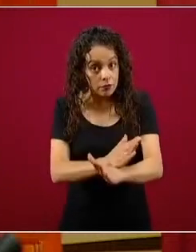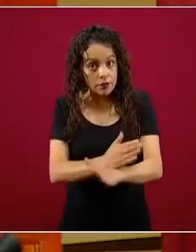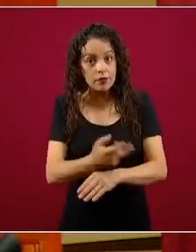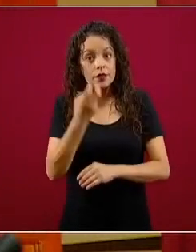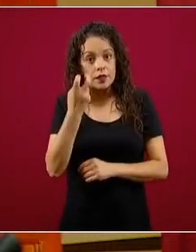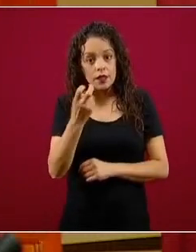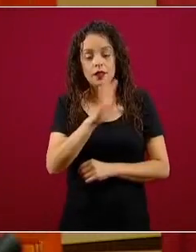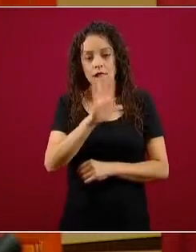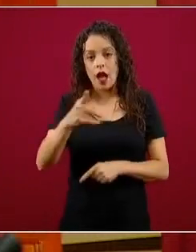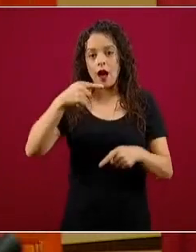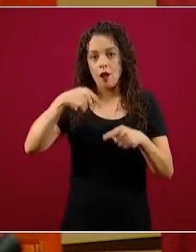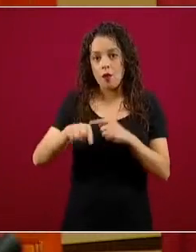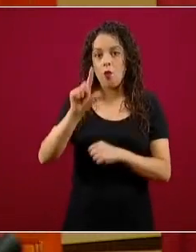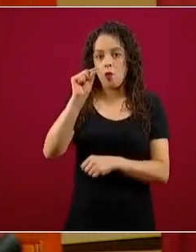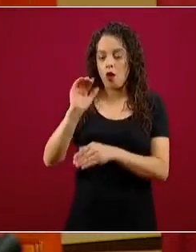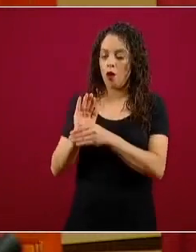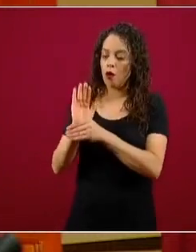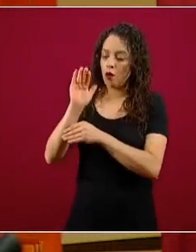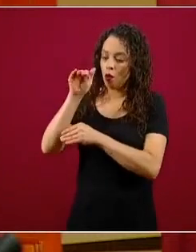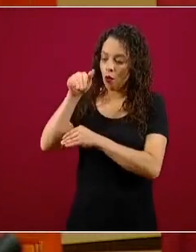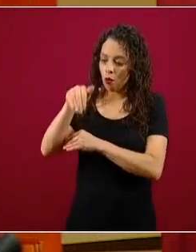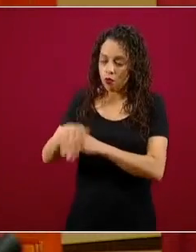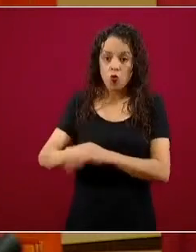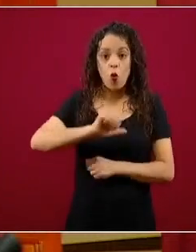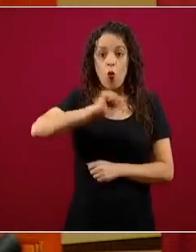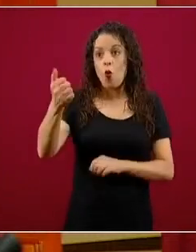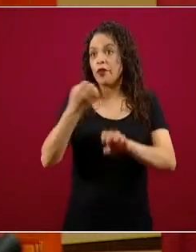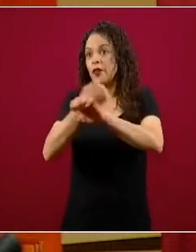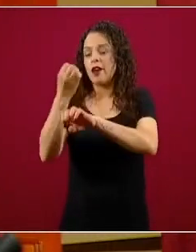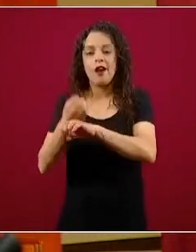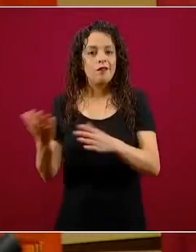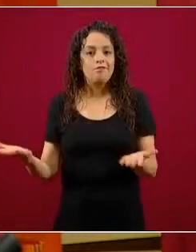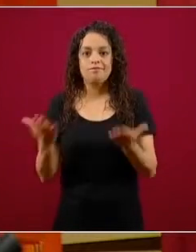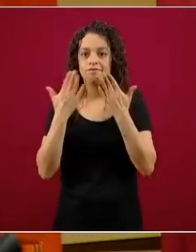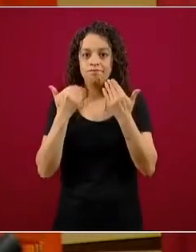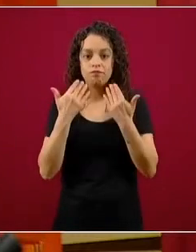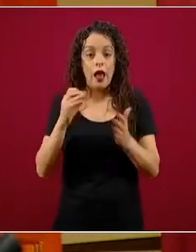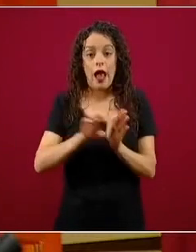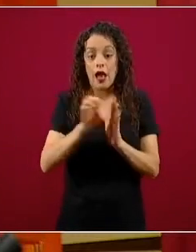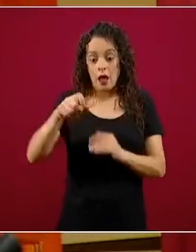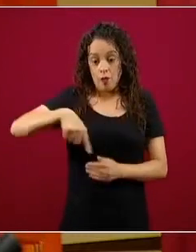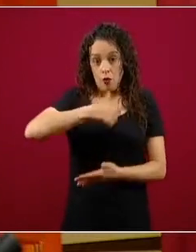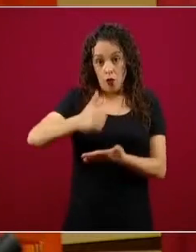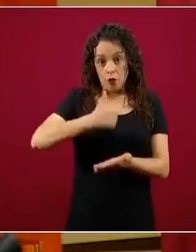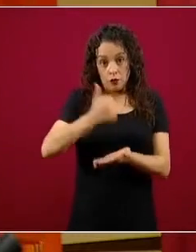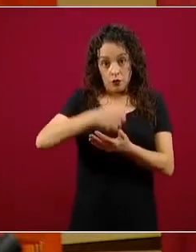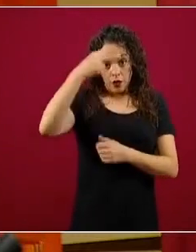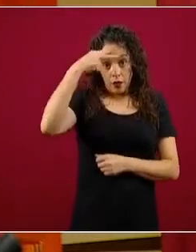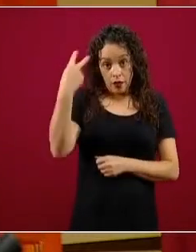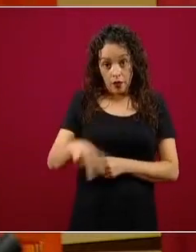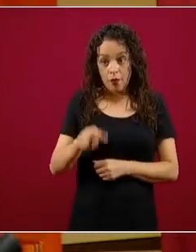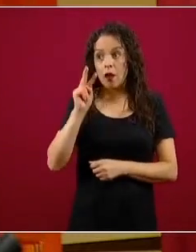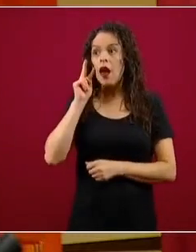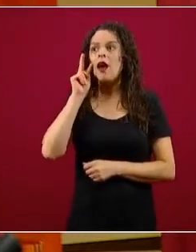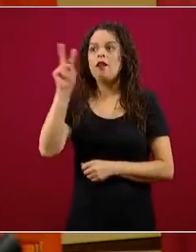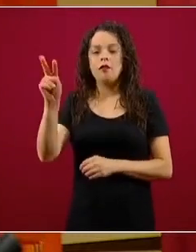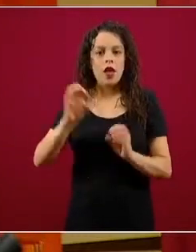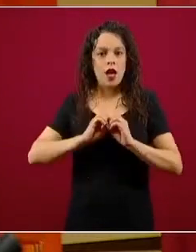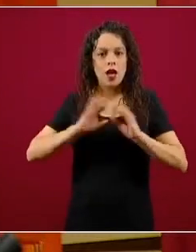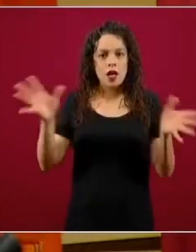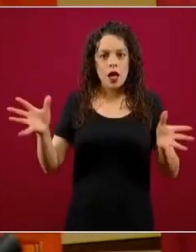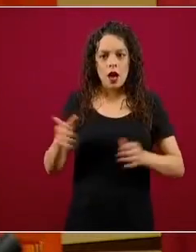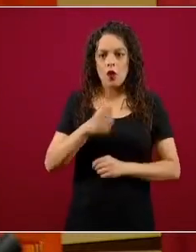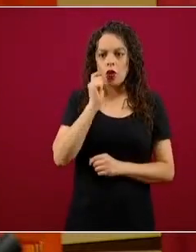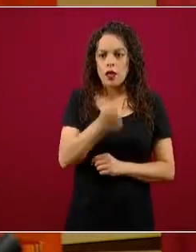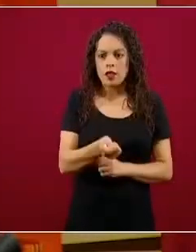a descender la epidemia, en otras no ocurrió. En otras, como la Ciudad de México, lo que vemos es el efecto de esta